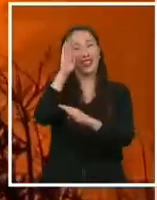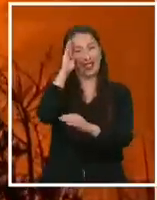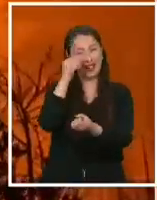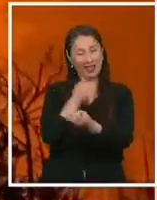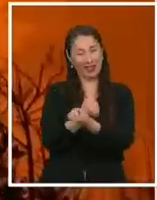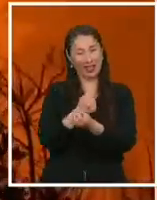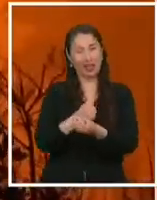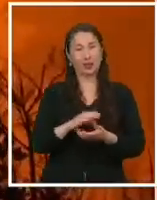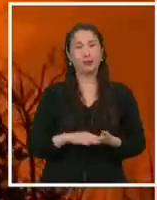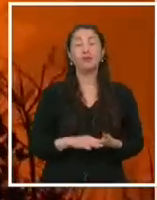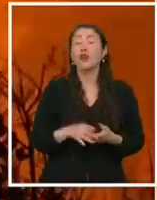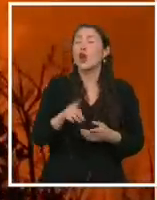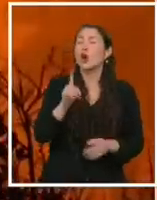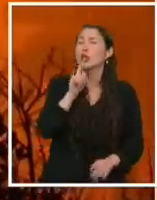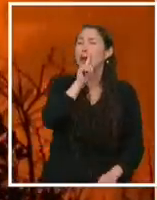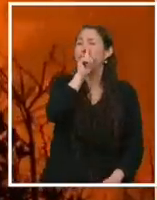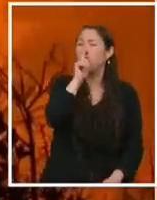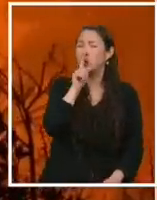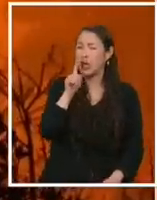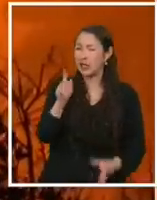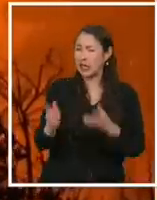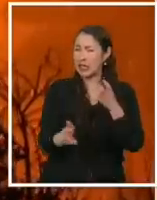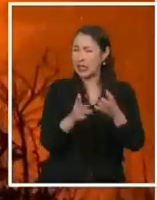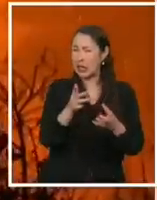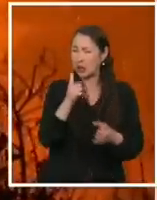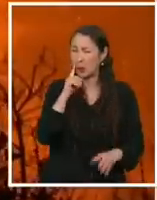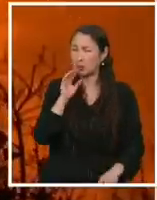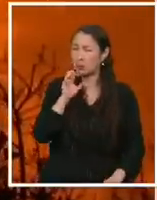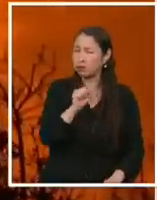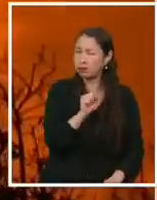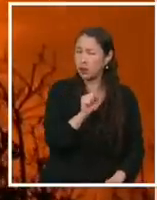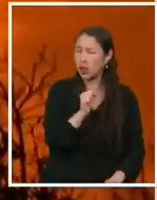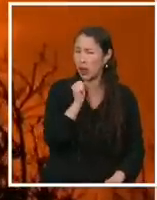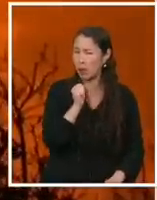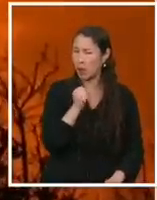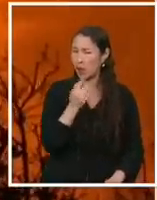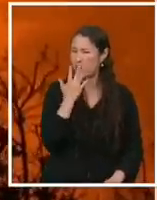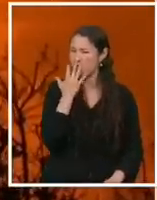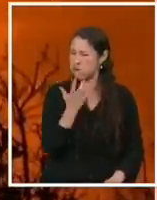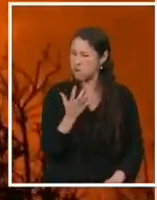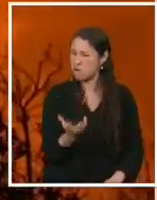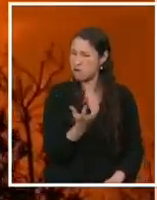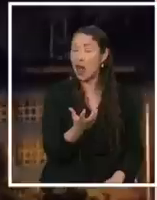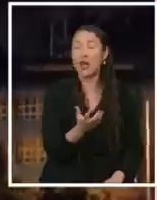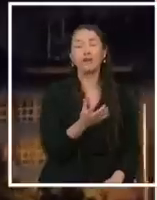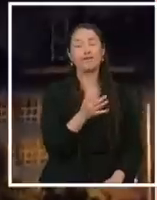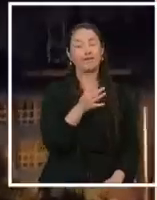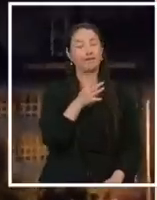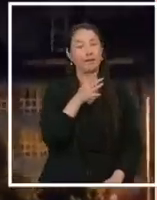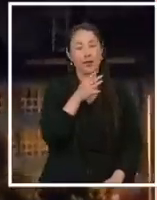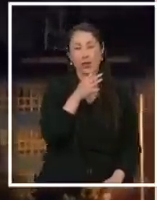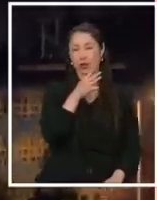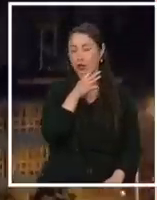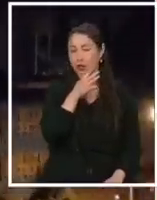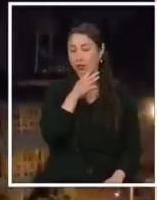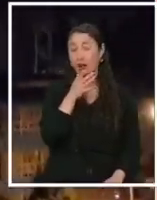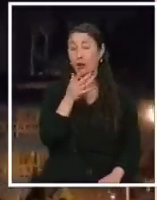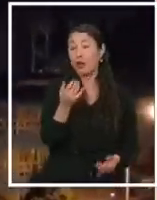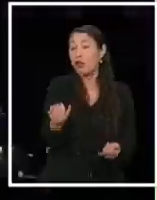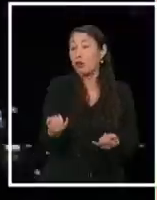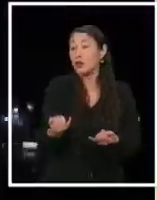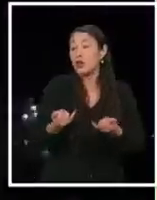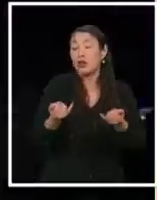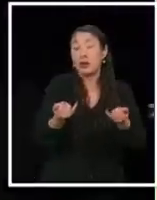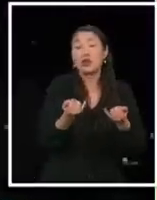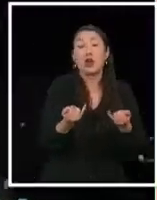alguna característica que pueda indicar que fue intencional quizás? Lo desconocemos, estamos recopilando esos antecedentes y nuestras unidades están trabajando en eso.